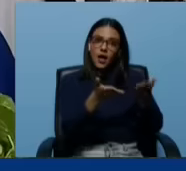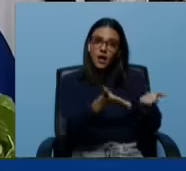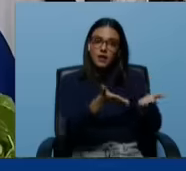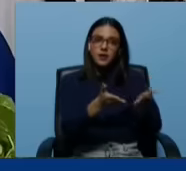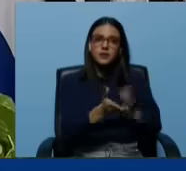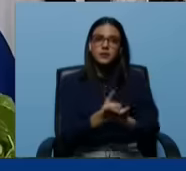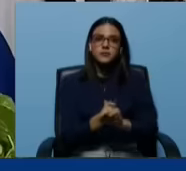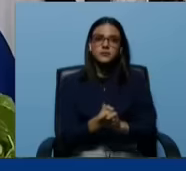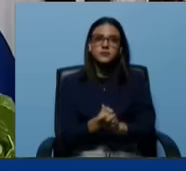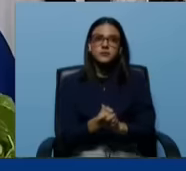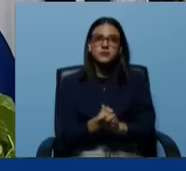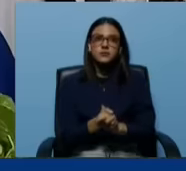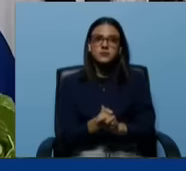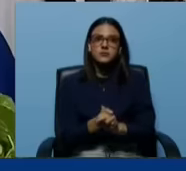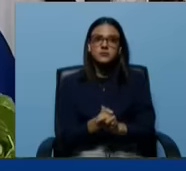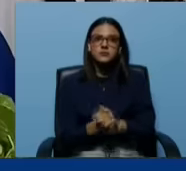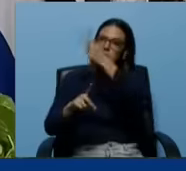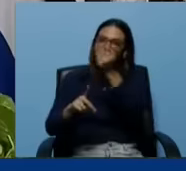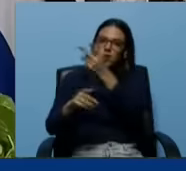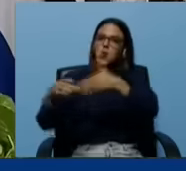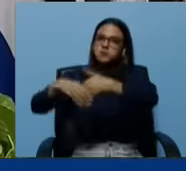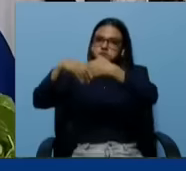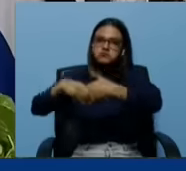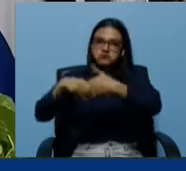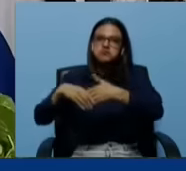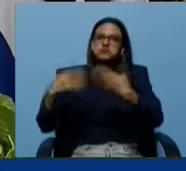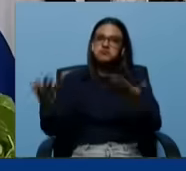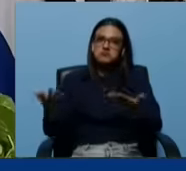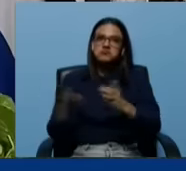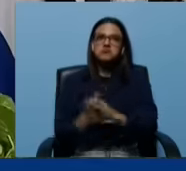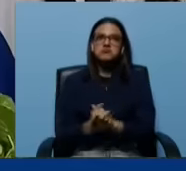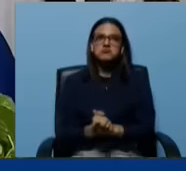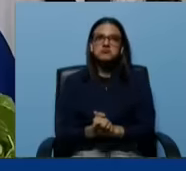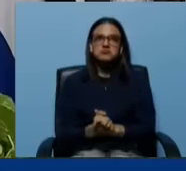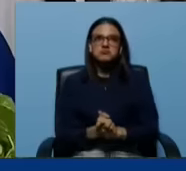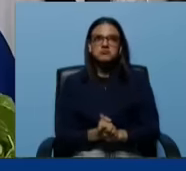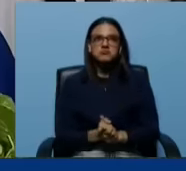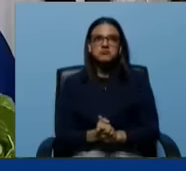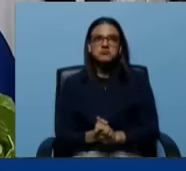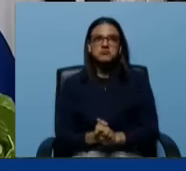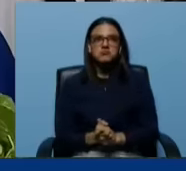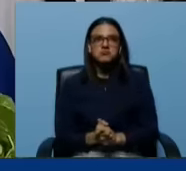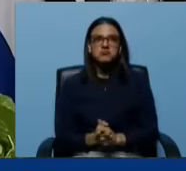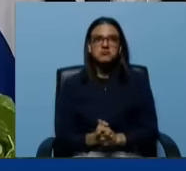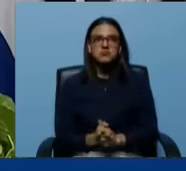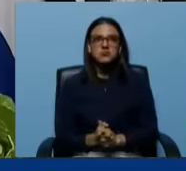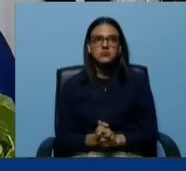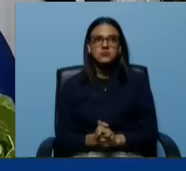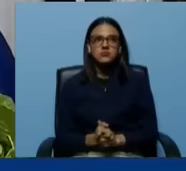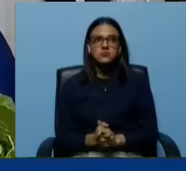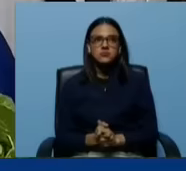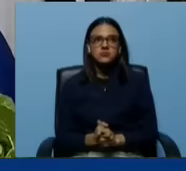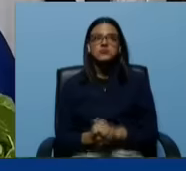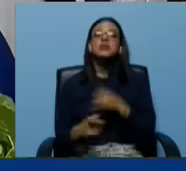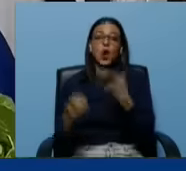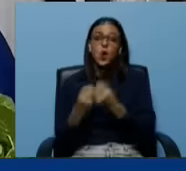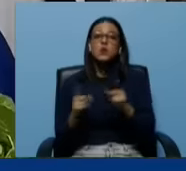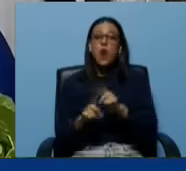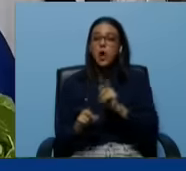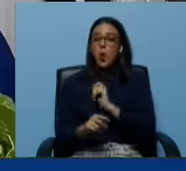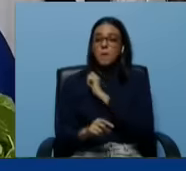le presentamos a Fidel. Él, una personalidad con mucha fuerza,